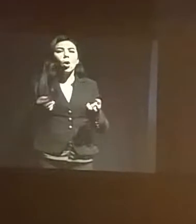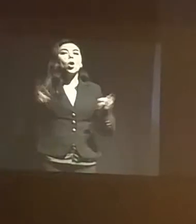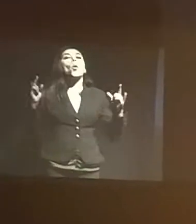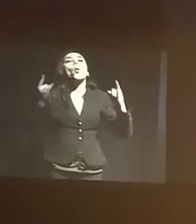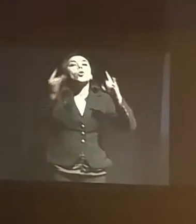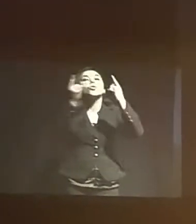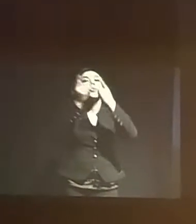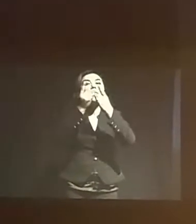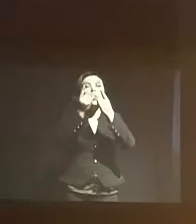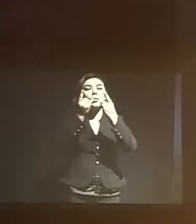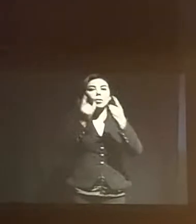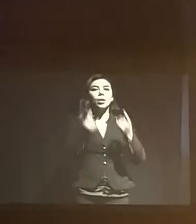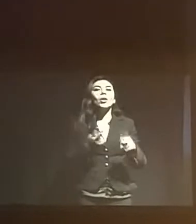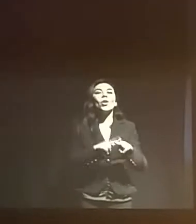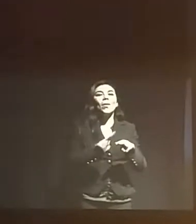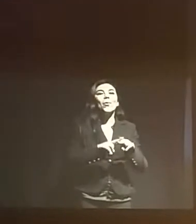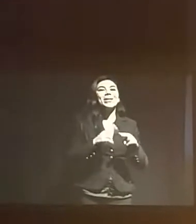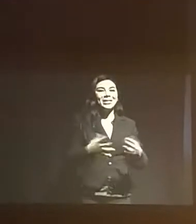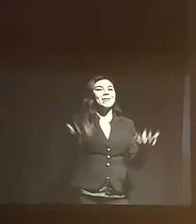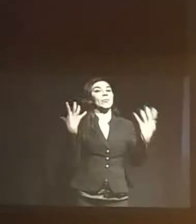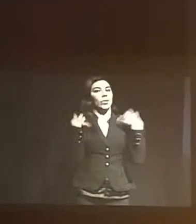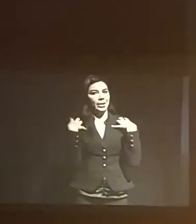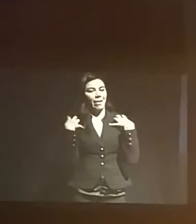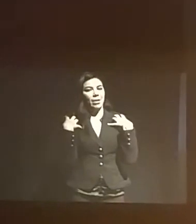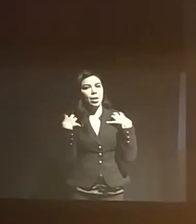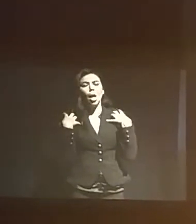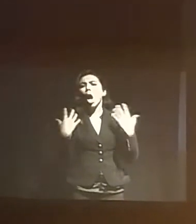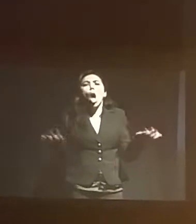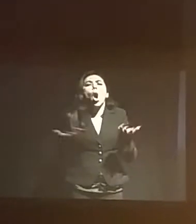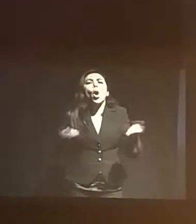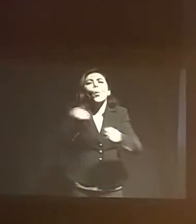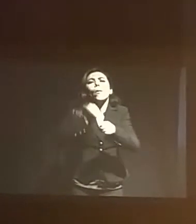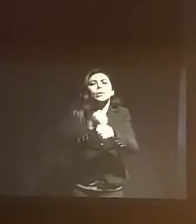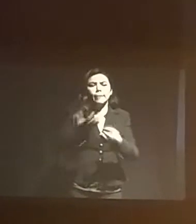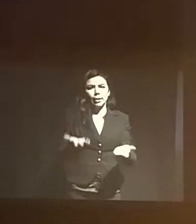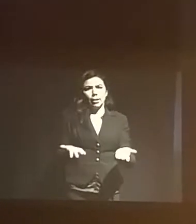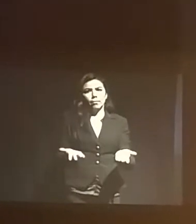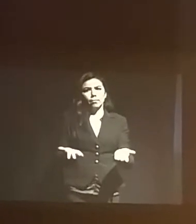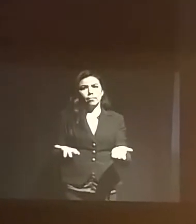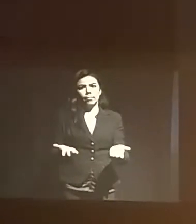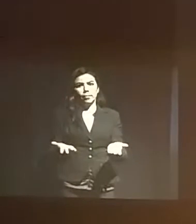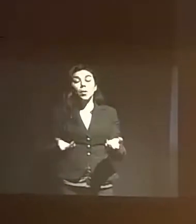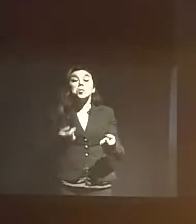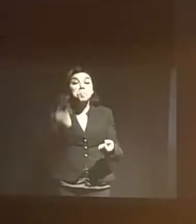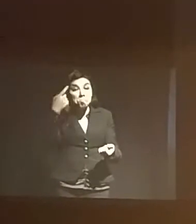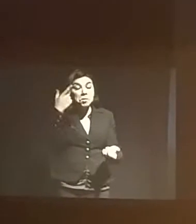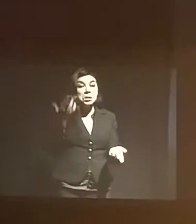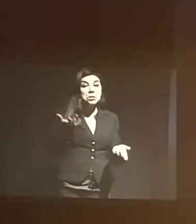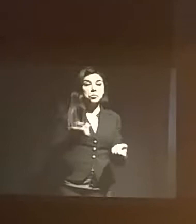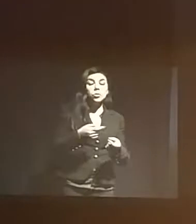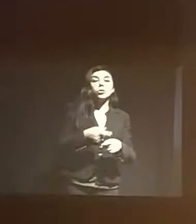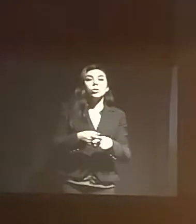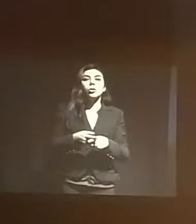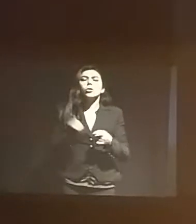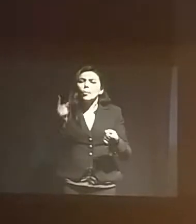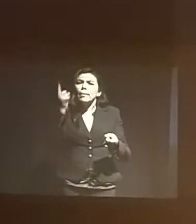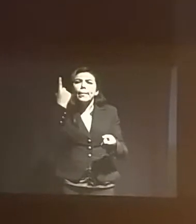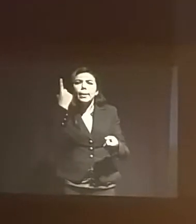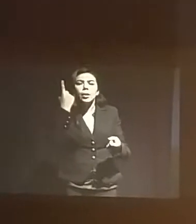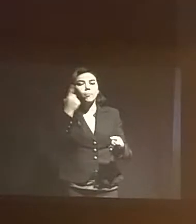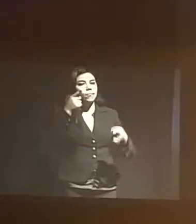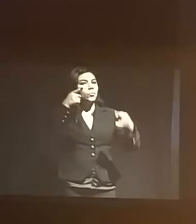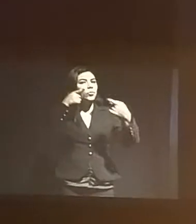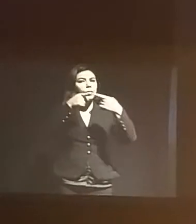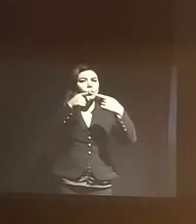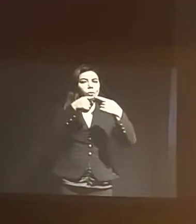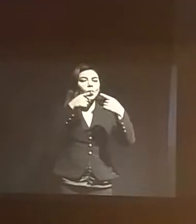hemos construido vamos a hacernos cargo, cómo lo vamos a trabajar. Y para eso tenemos que nosotros primero enfocarnos